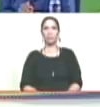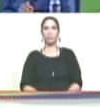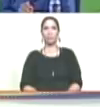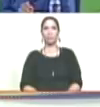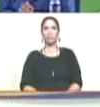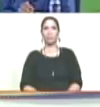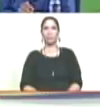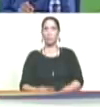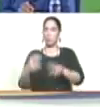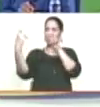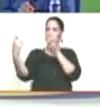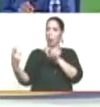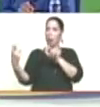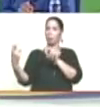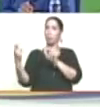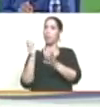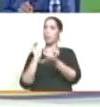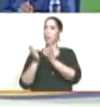de sentarse a dialogar.